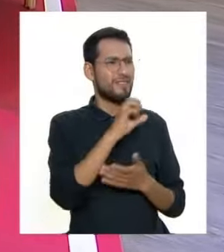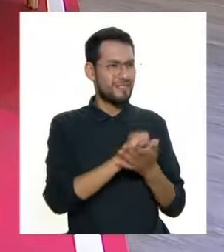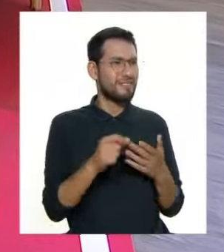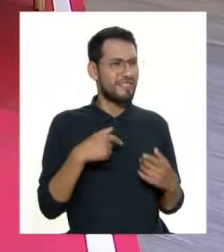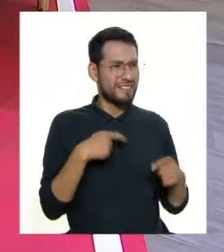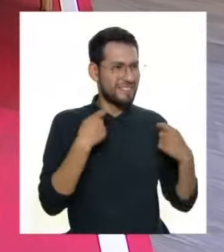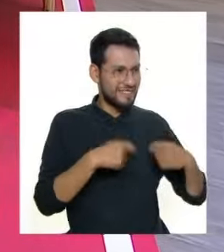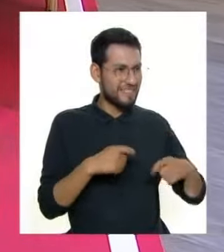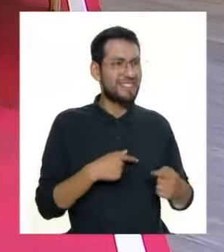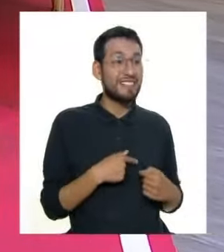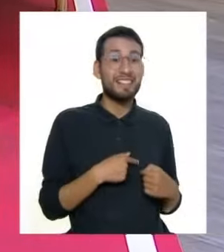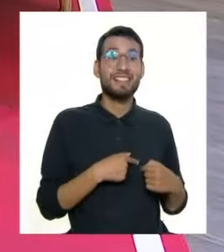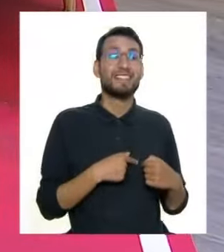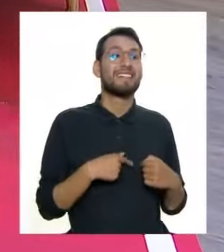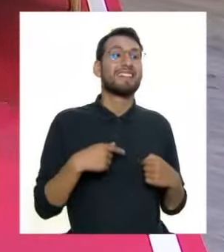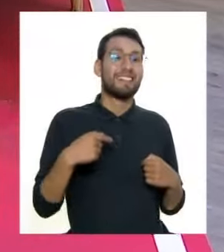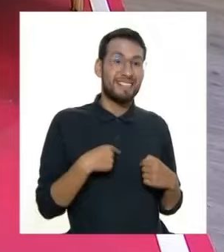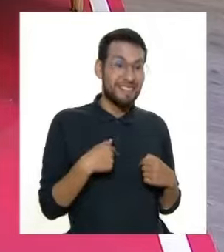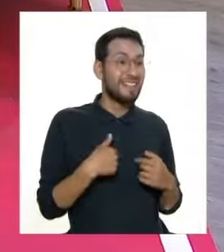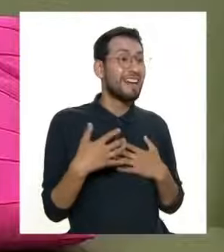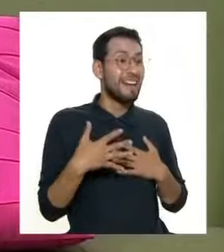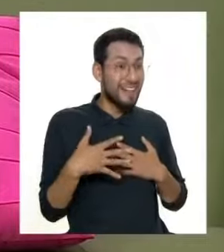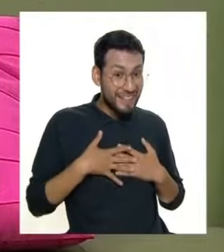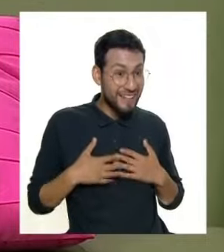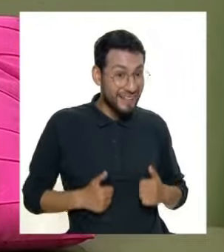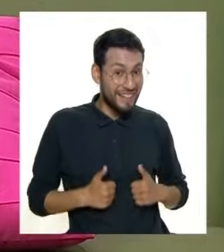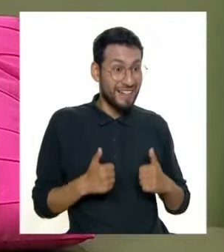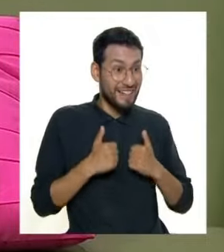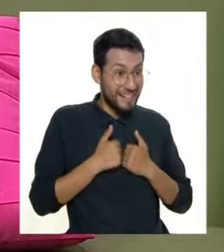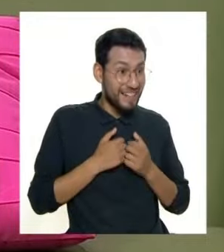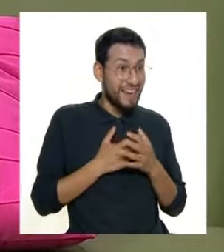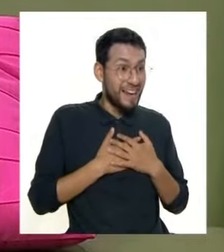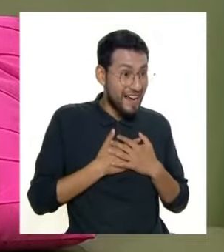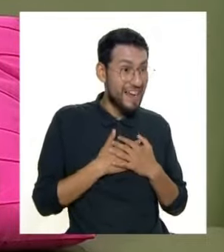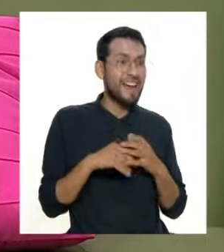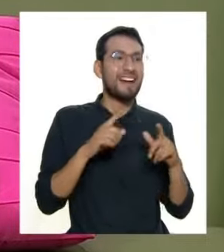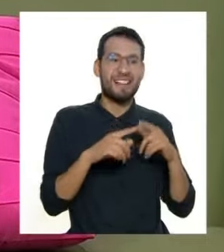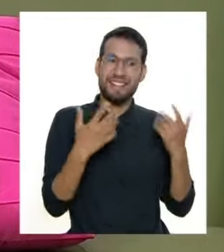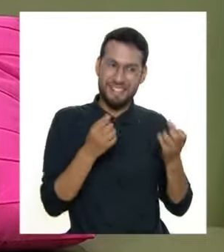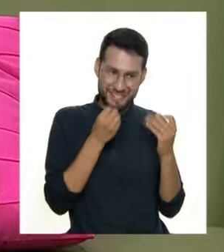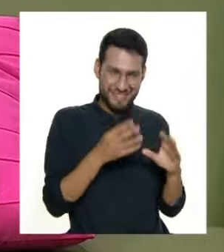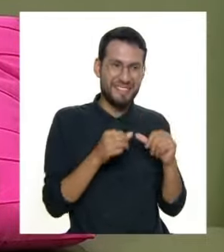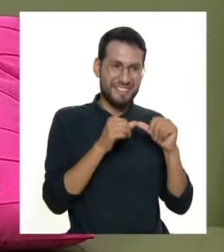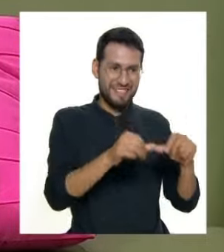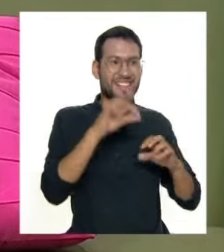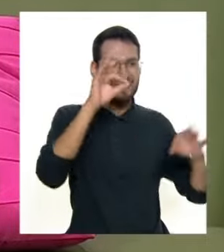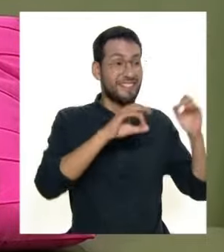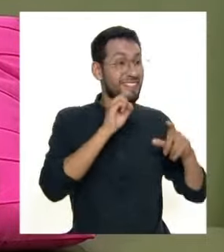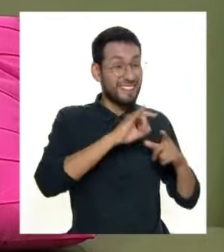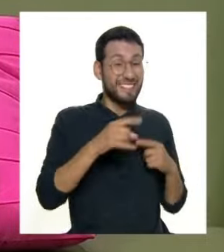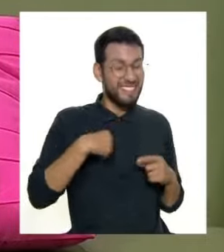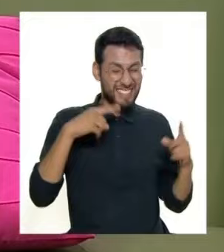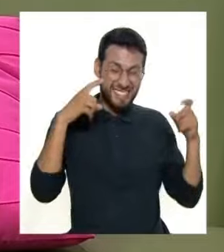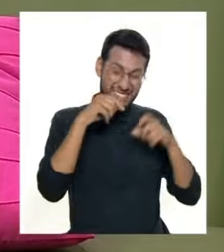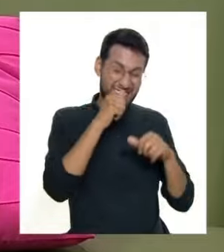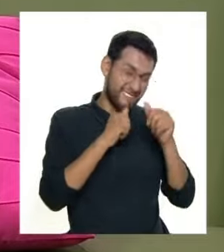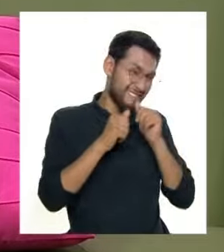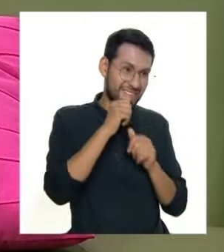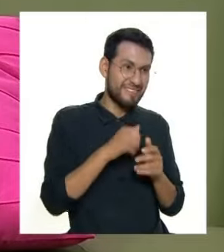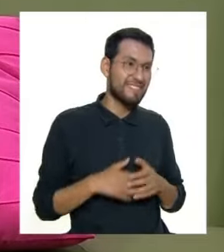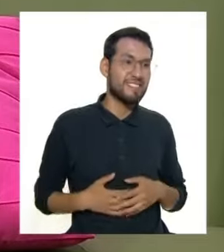temporada. Mira, si yo, y ya te si yo salgo vivo de esto, es porque puedo seguir haciendo teatro. Pero si es una tortura,